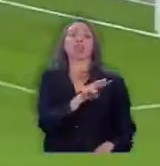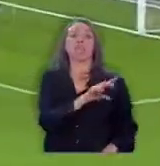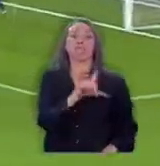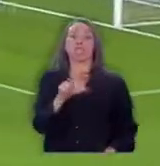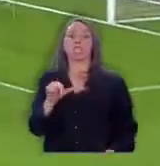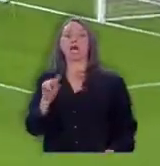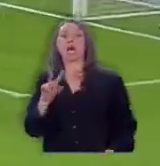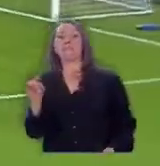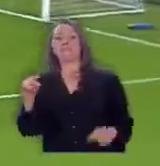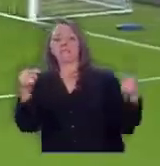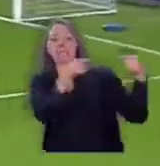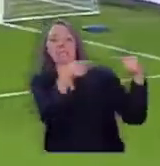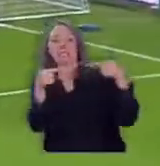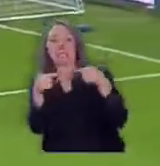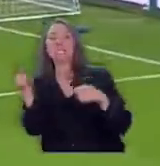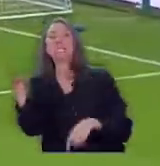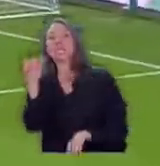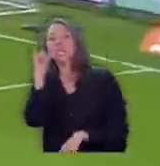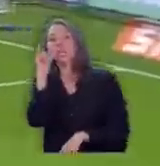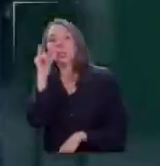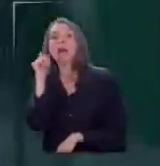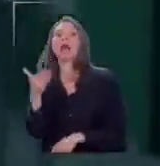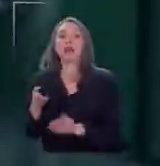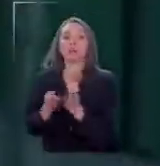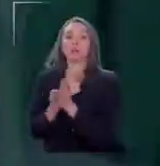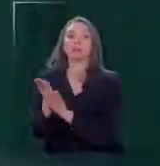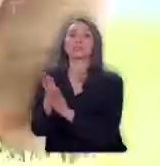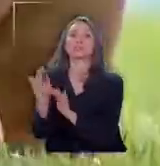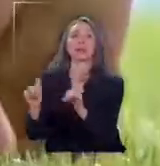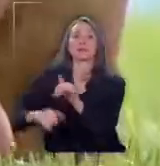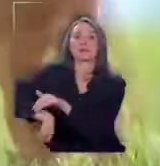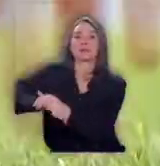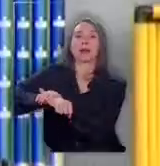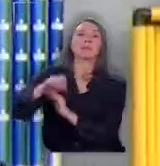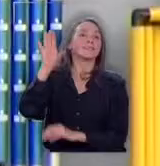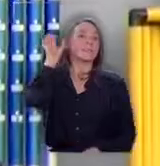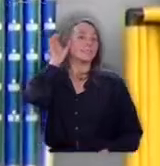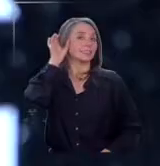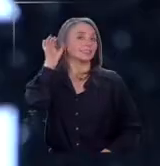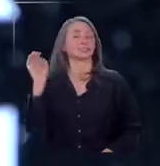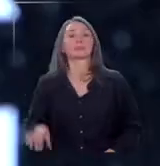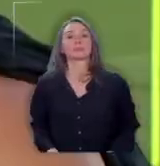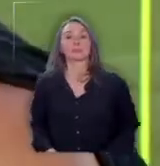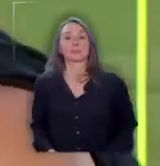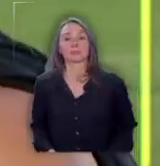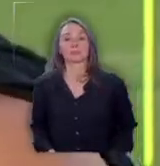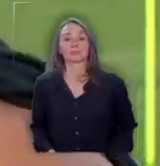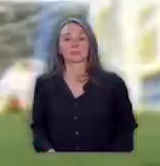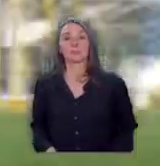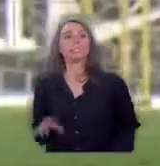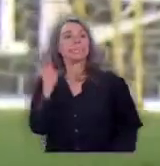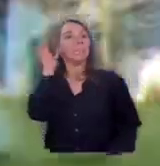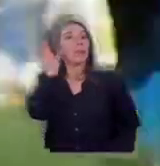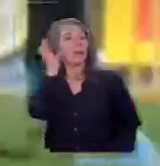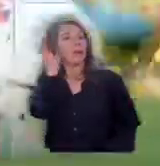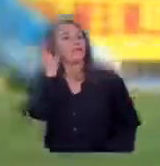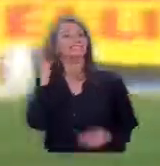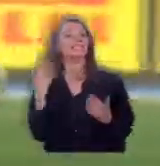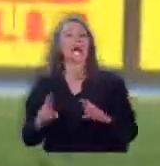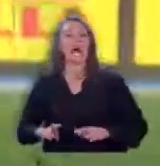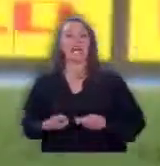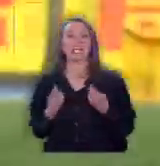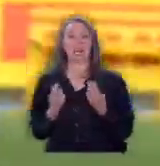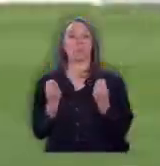betis en el caso de Italia también llegó la hora para Alexis Sánchez Alexis Sánchez ya está